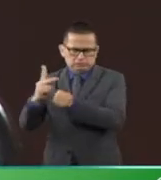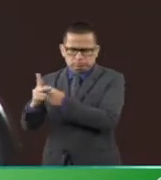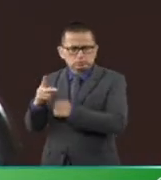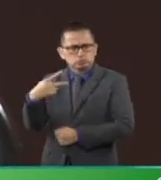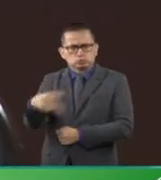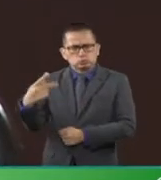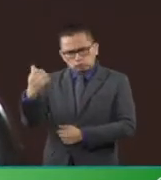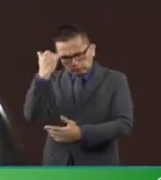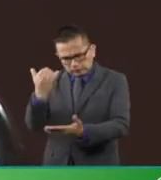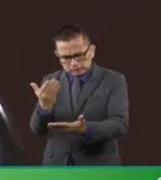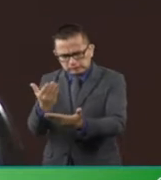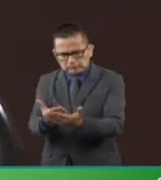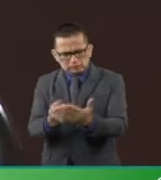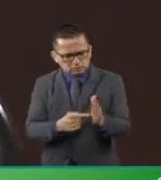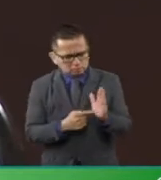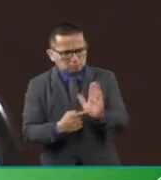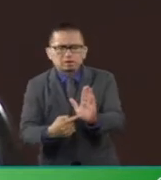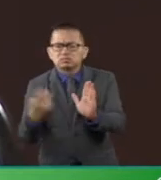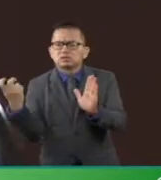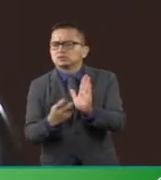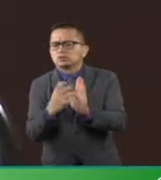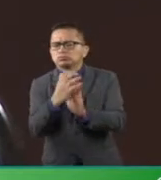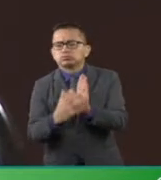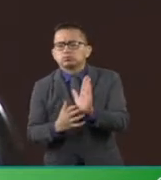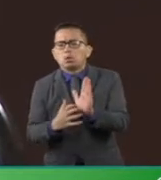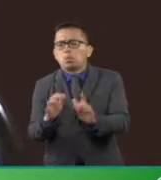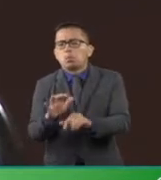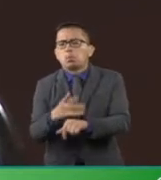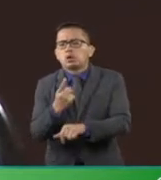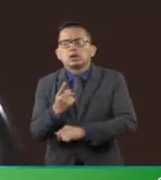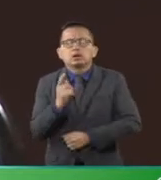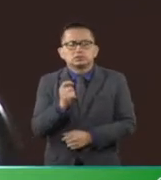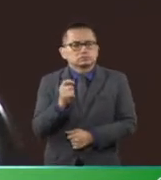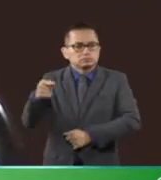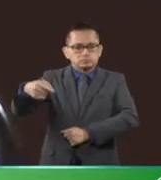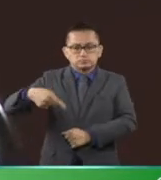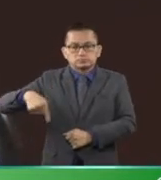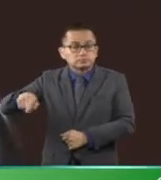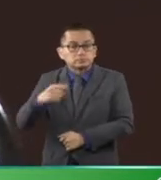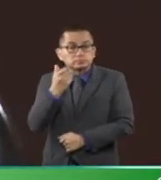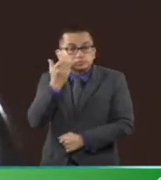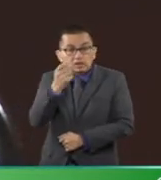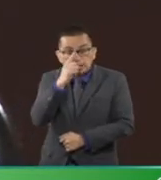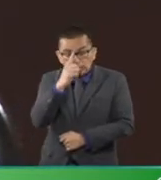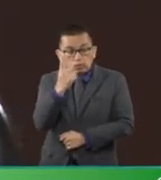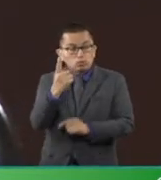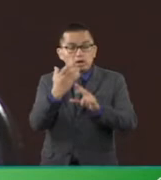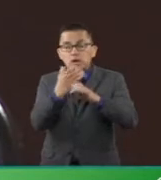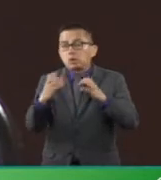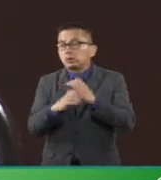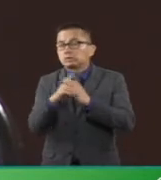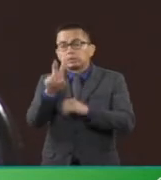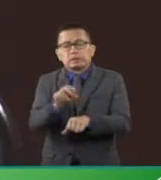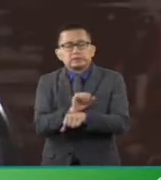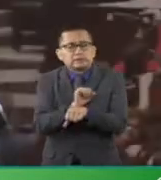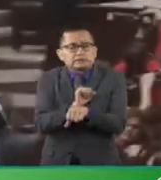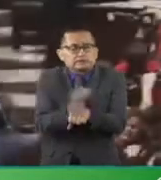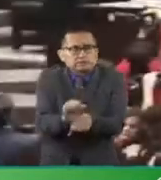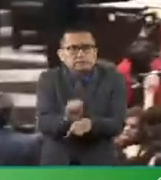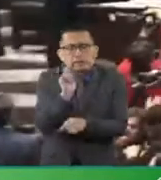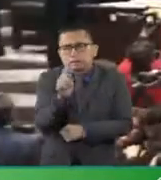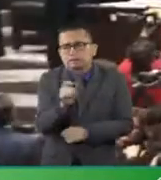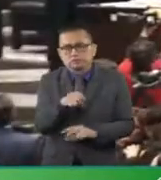el lema de este movimiento era algo tan simple y tan humano como tener una silla